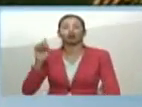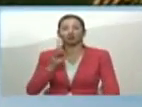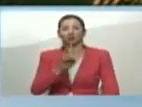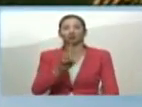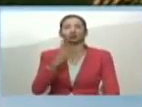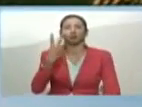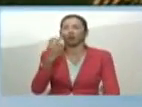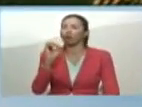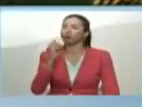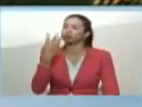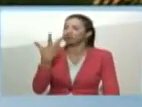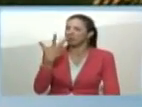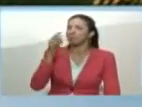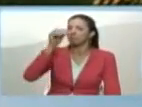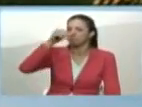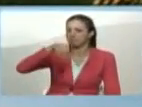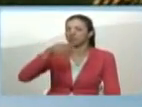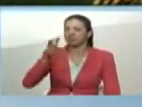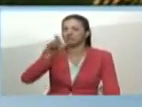tres más.